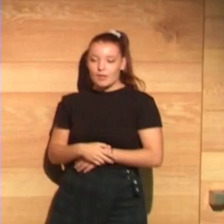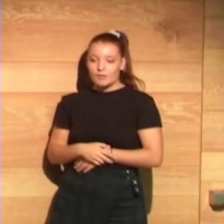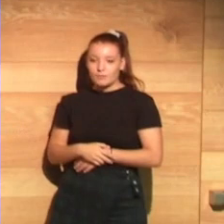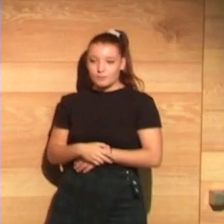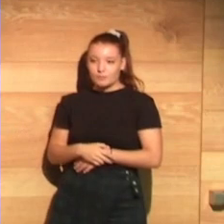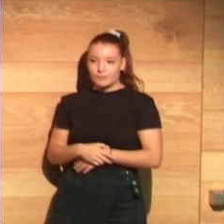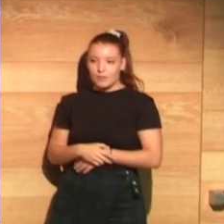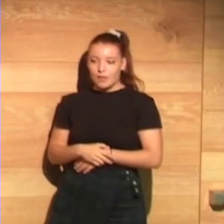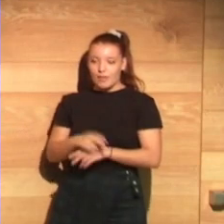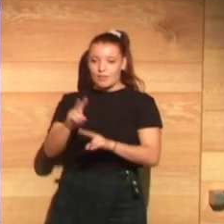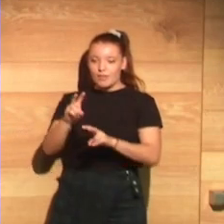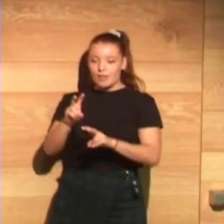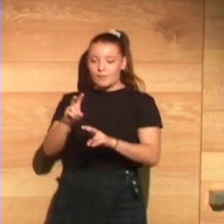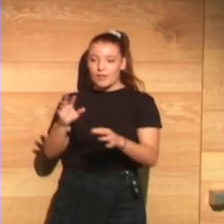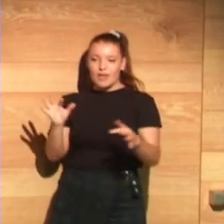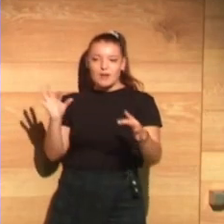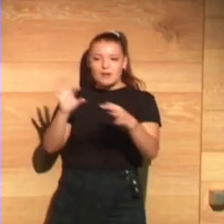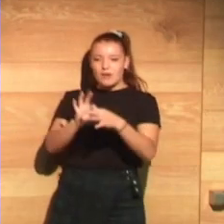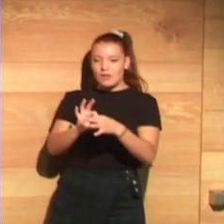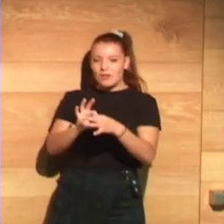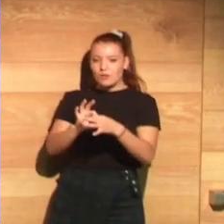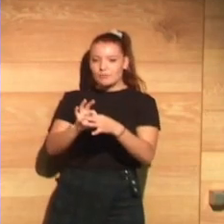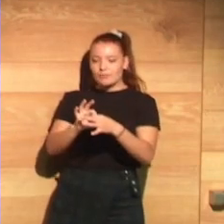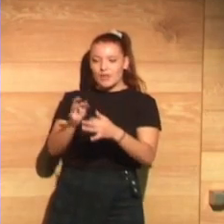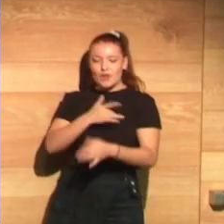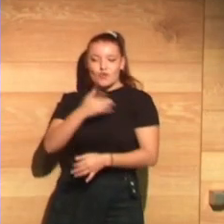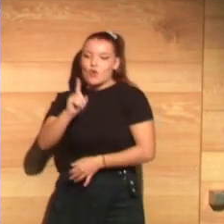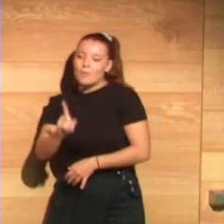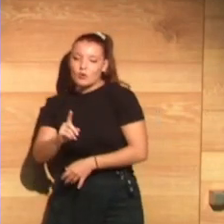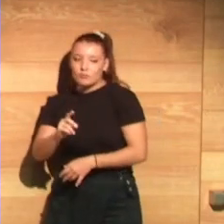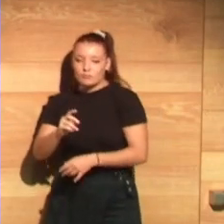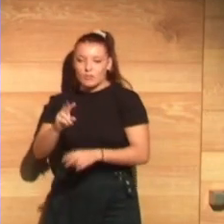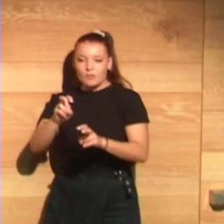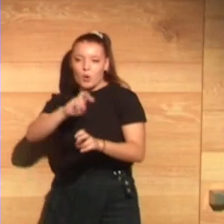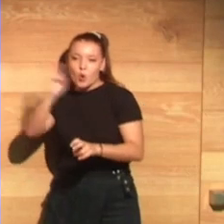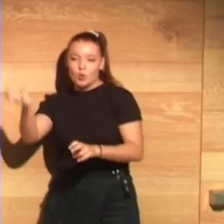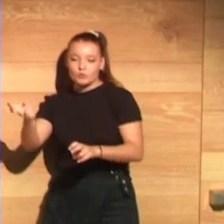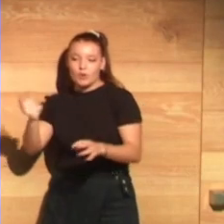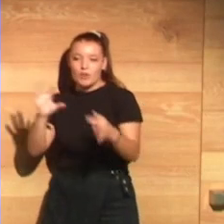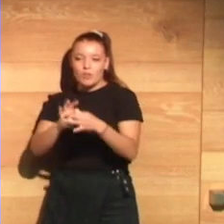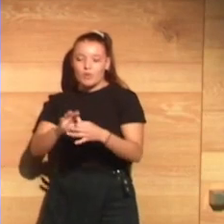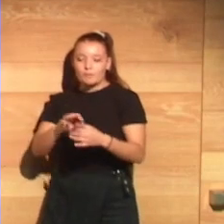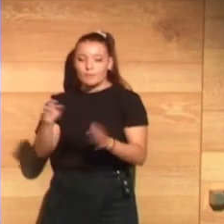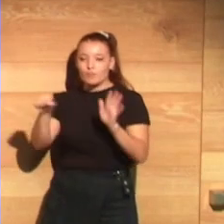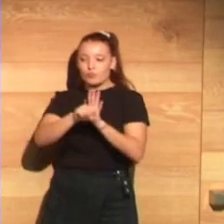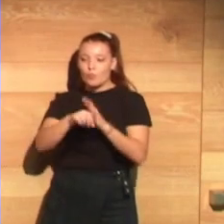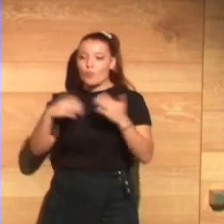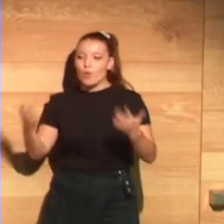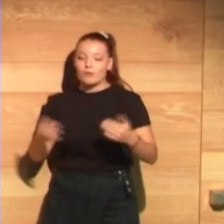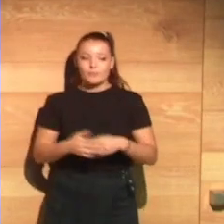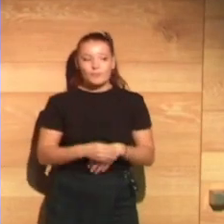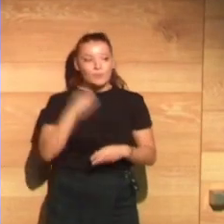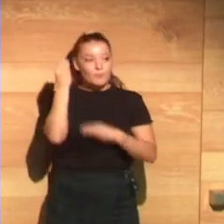interesante. Y hay otra pregunta más. ¿Cuál es la relación no amorosa que más ha marcado o que más marcó